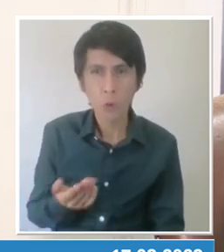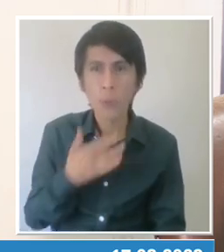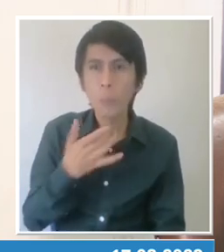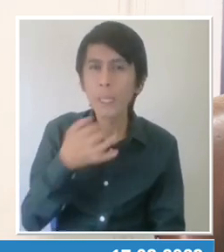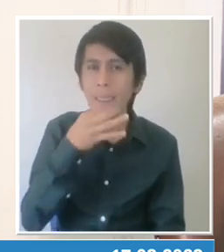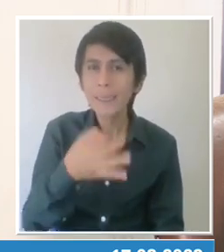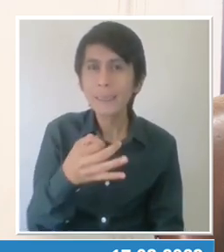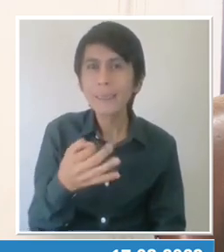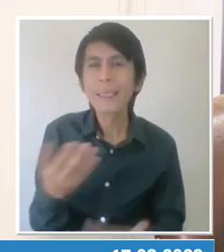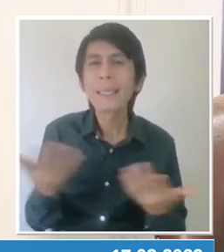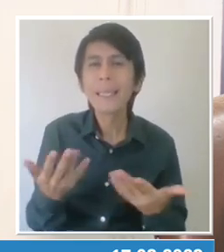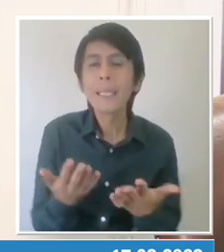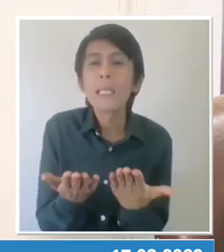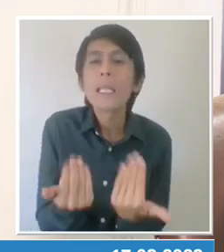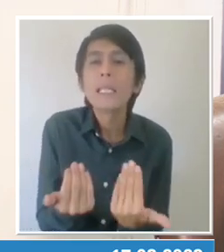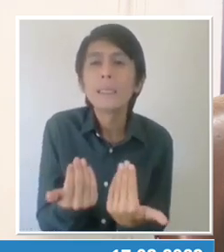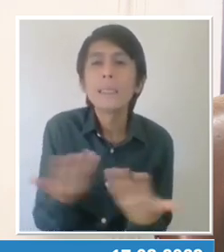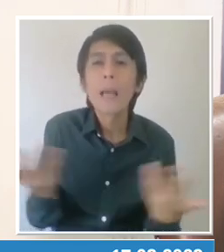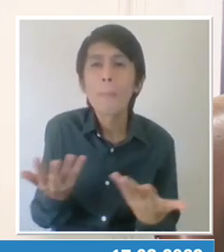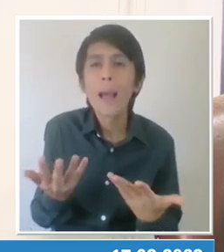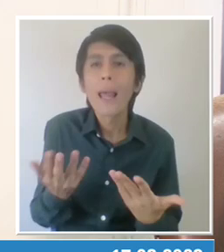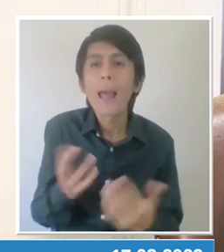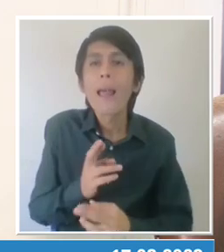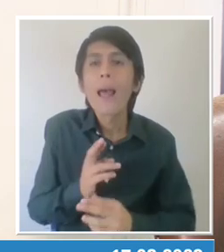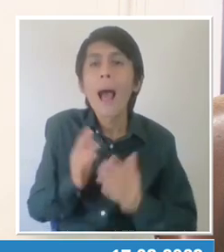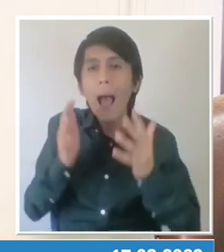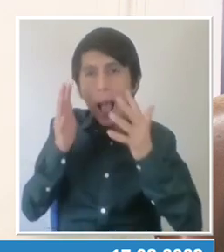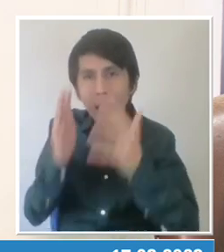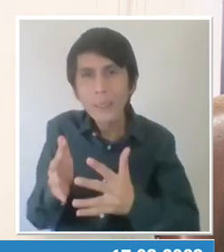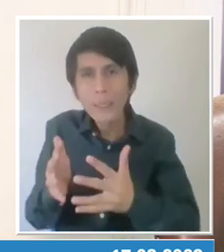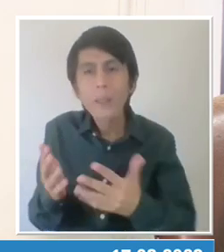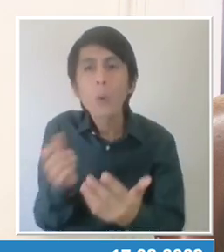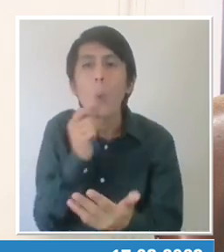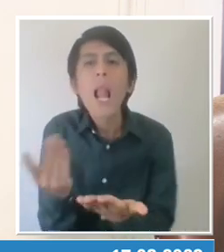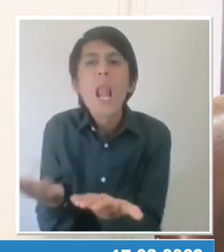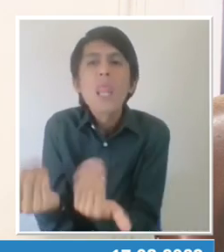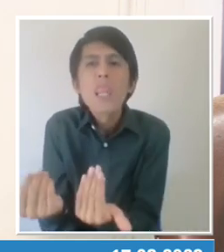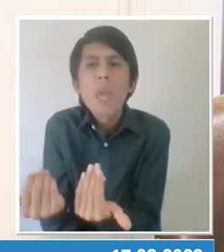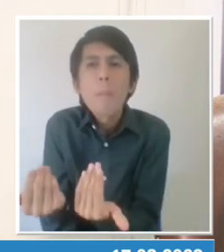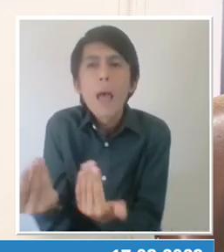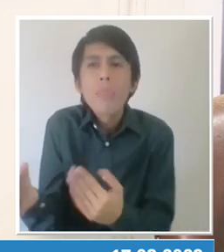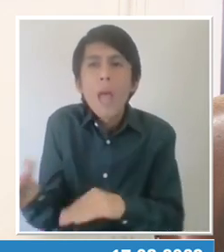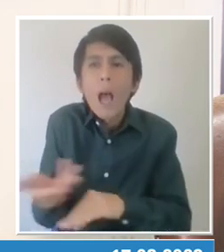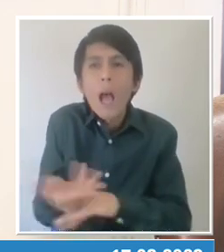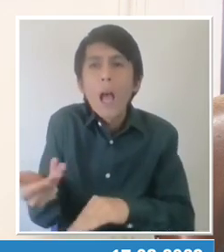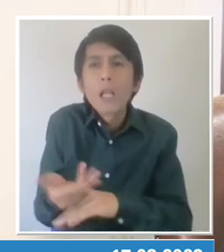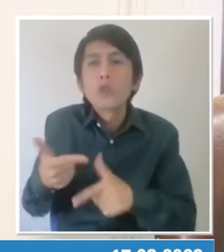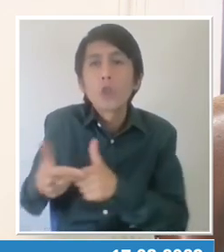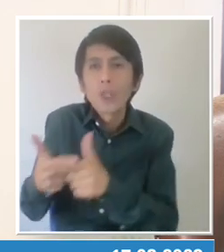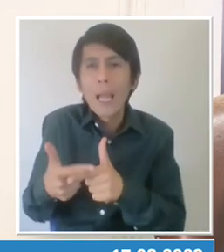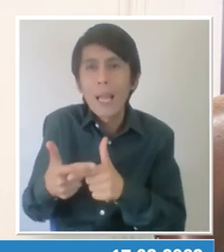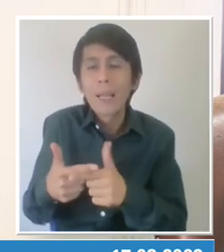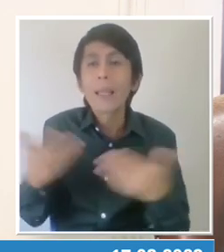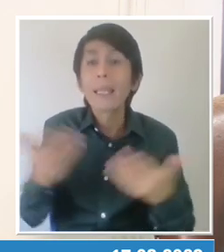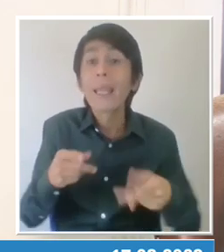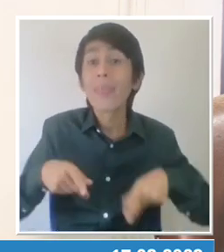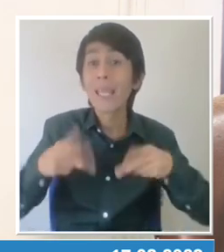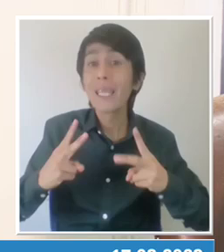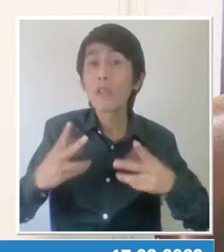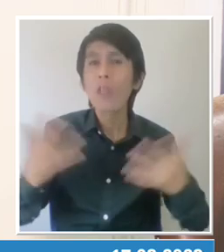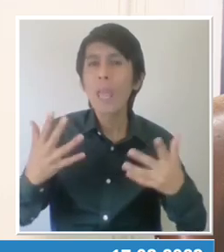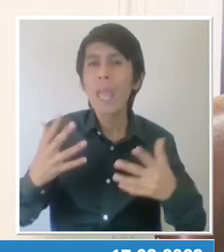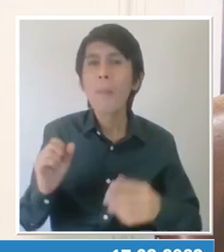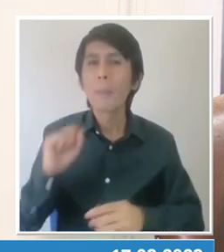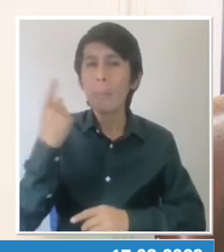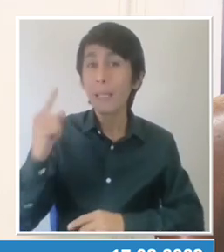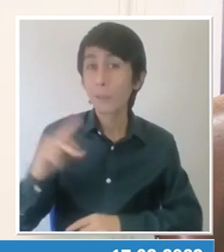a las demandas sociales, a los derechos de la primera, segunda y tercera generación, porque yo creo